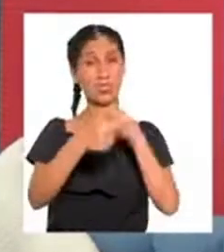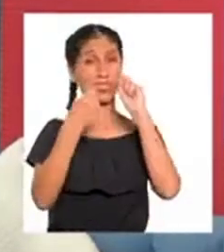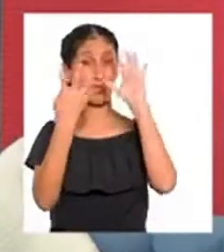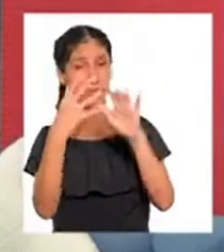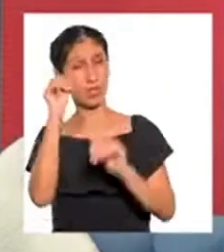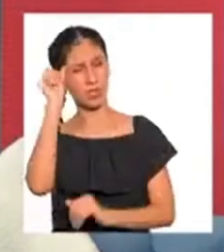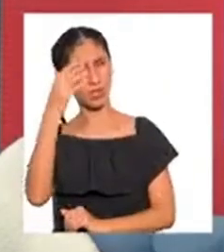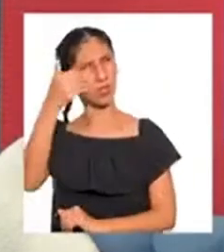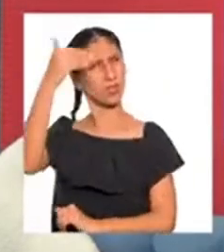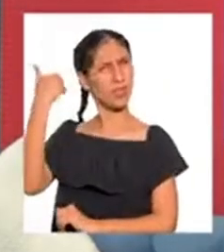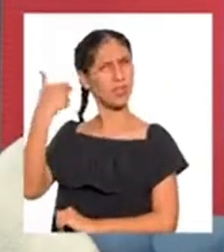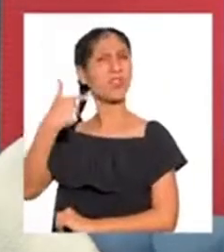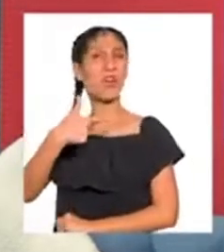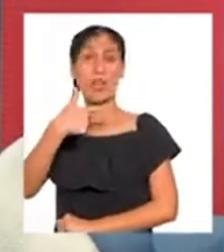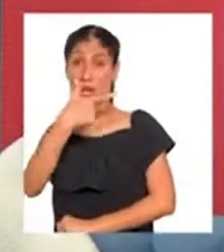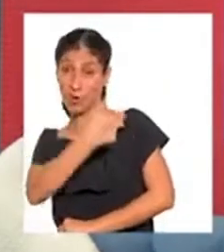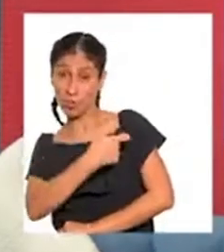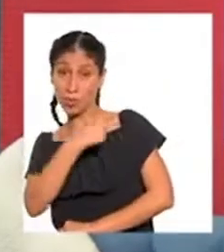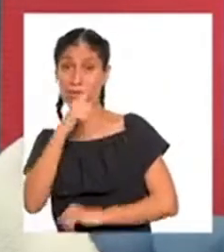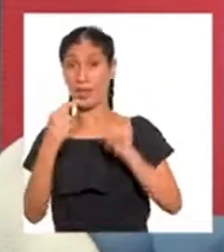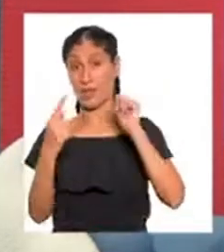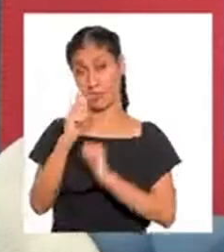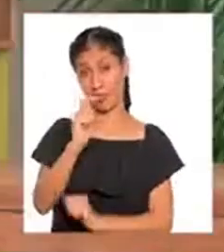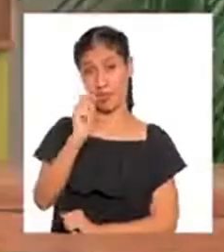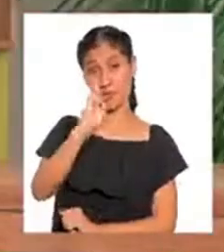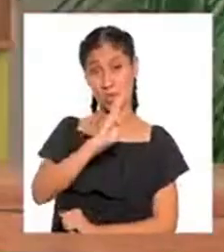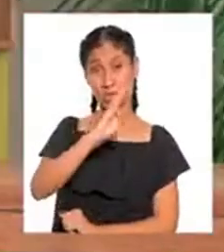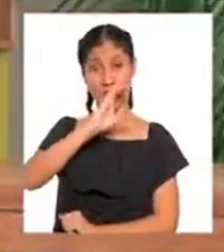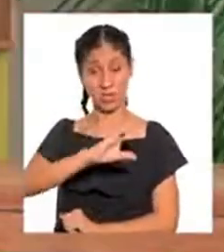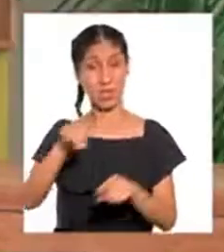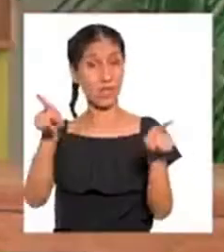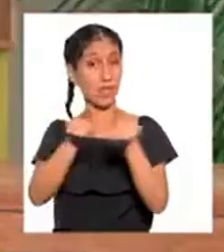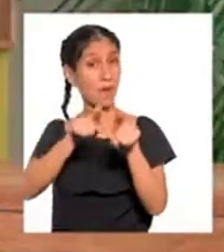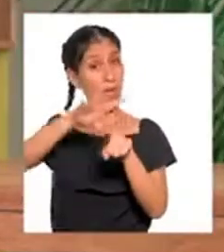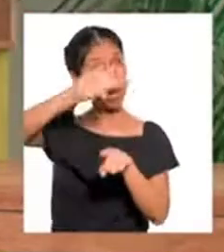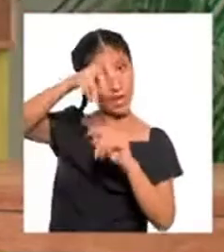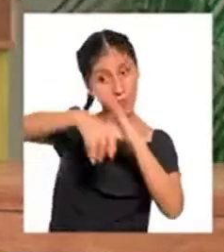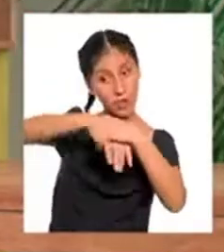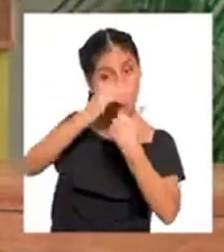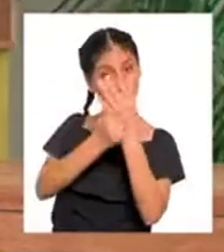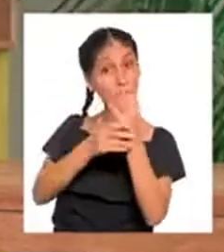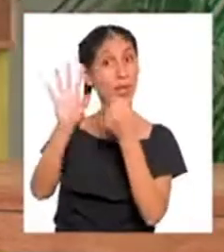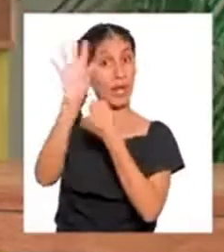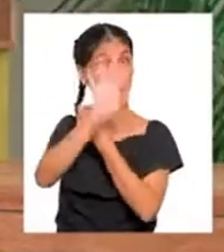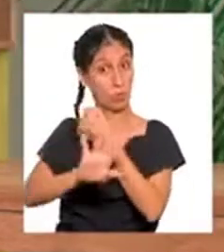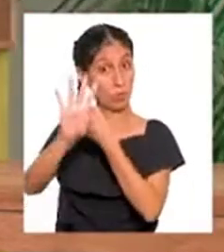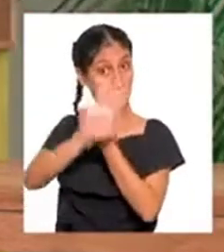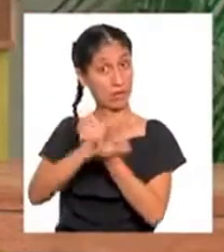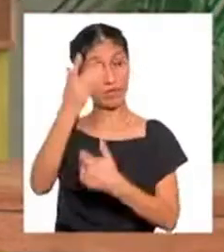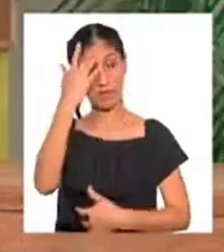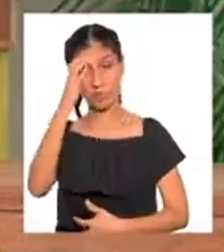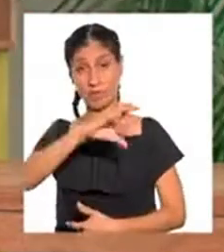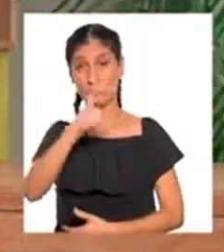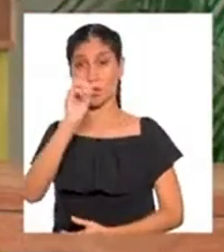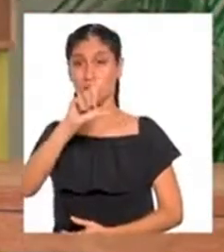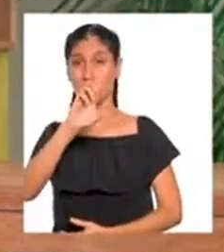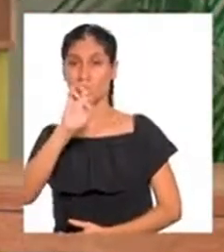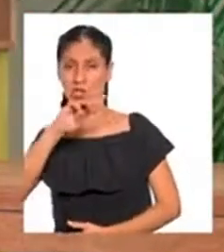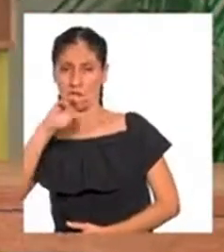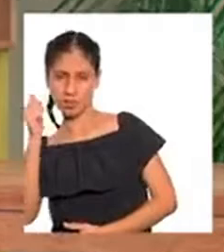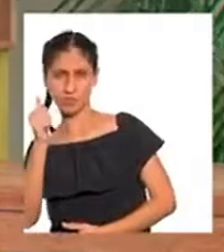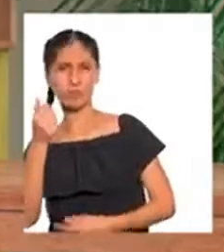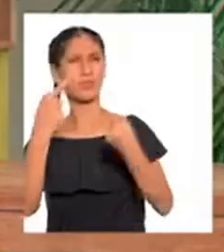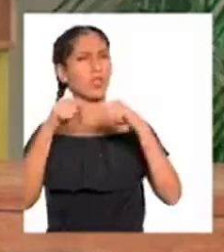de la tuberculosis y el lavado de manos para prevenir el cólera. ¿Qué opinas si le preguntamos a la promoción del Bicentenario sobre las crisis